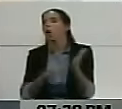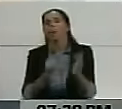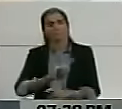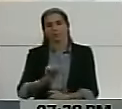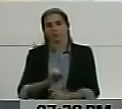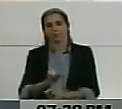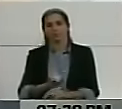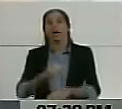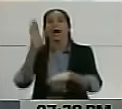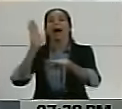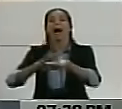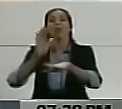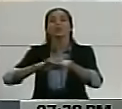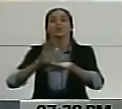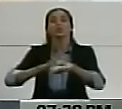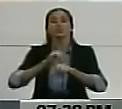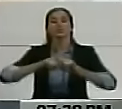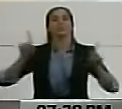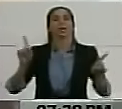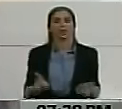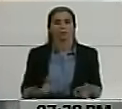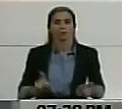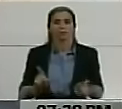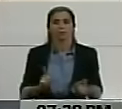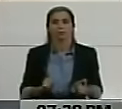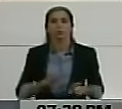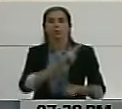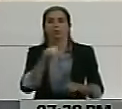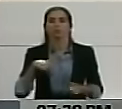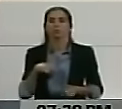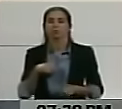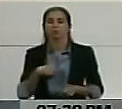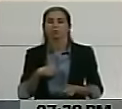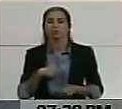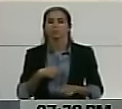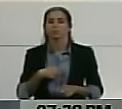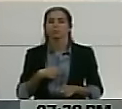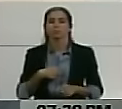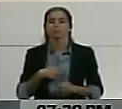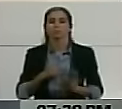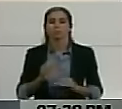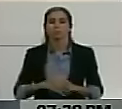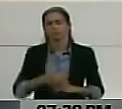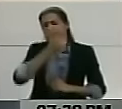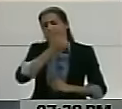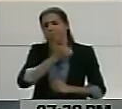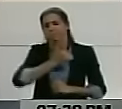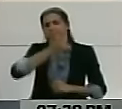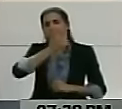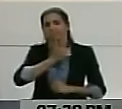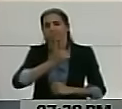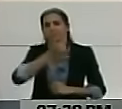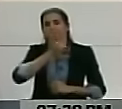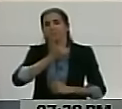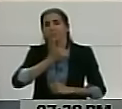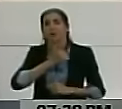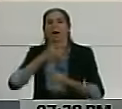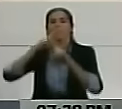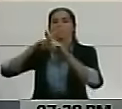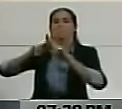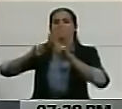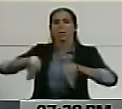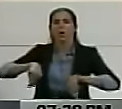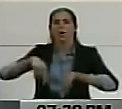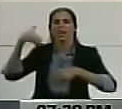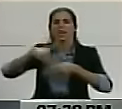una advertencia. Nosotros hemos sido contención. Ah, pero si matan las elecciones, Alex, ¿qué le